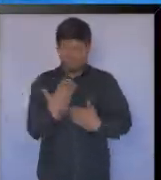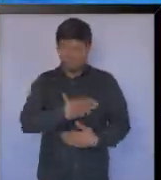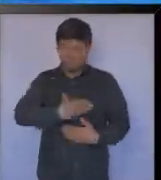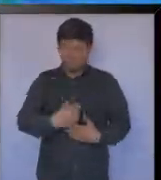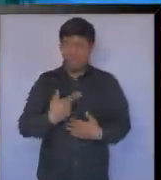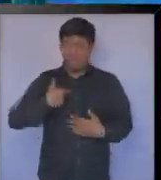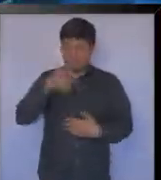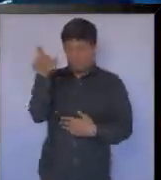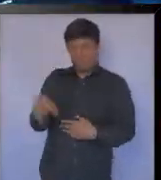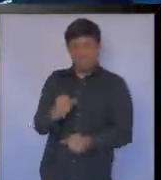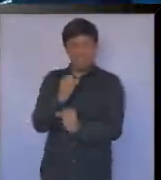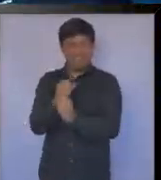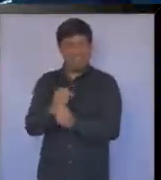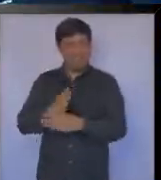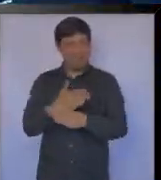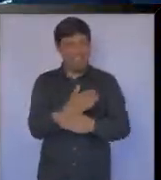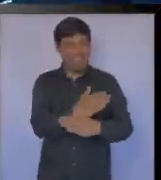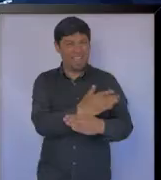pescador.